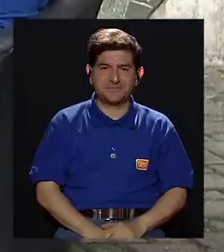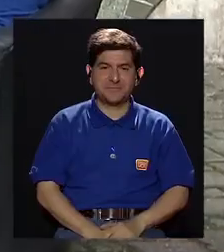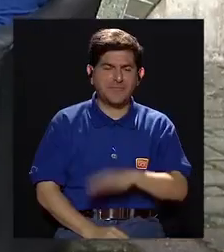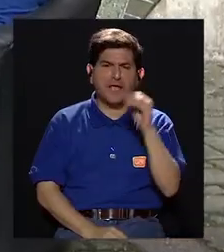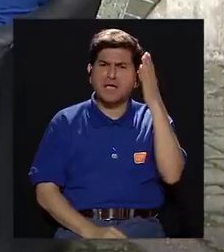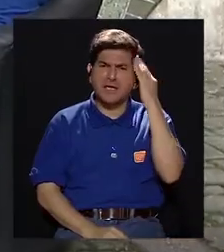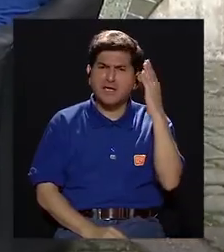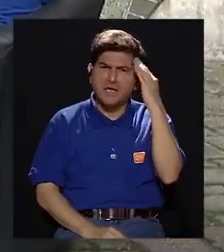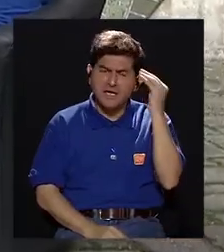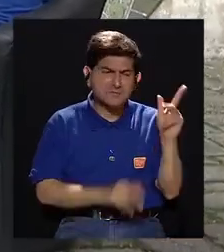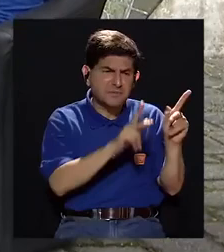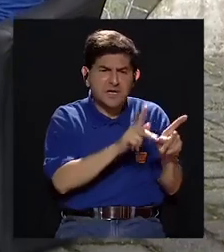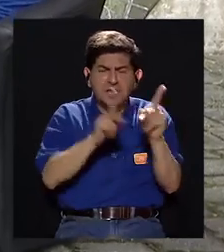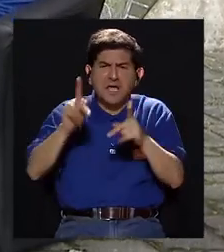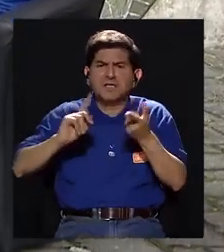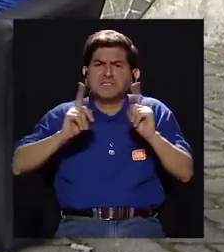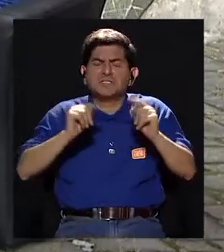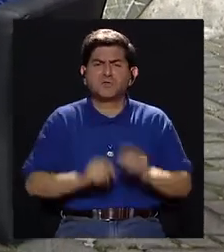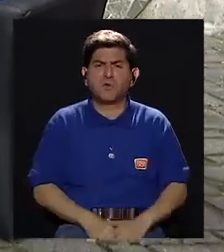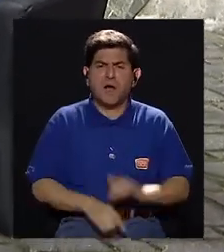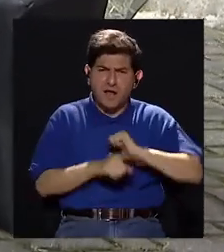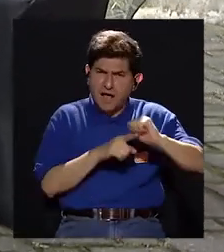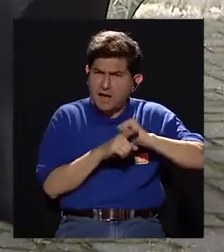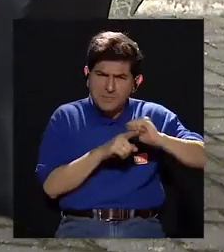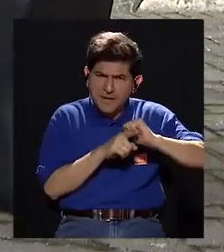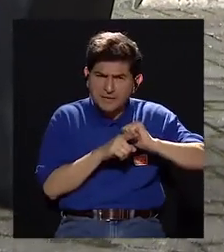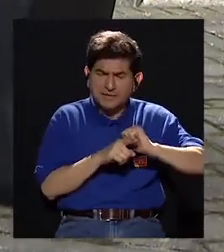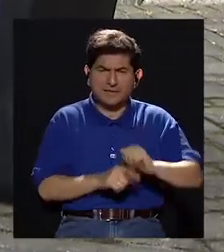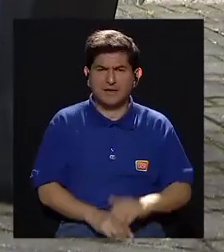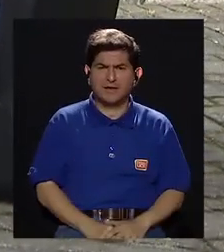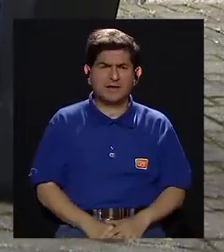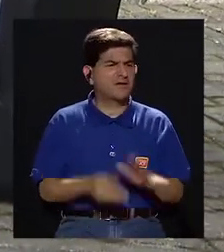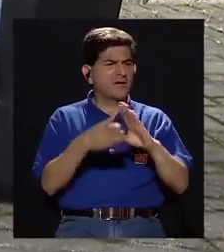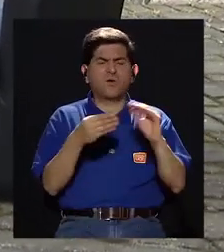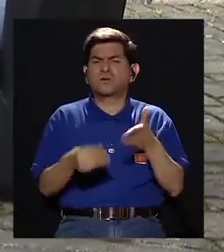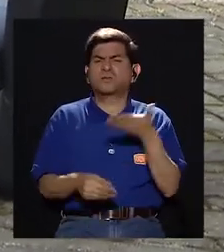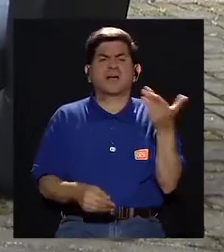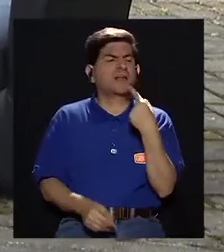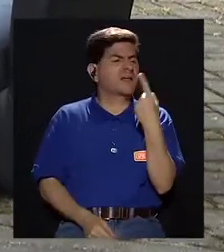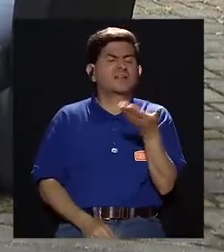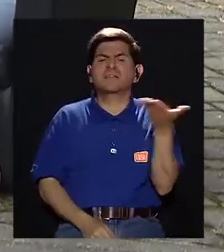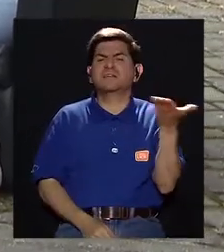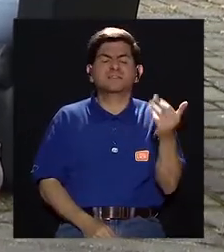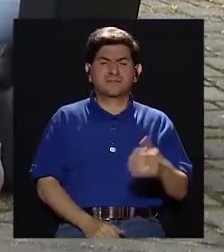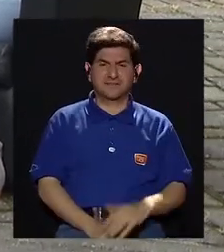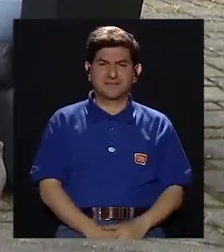¿Cuáles han sido las experiencias de las personas que practican esto? ¿Qué cuentan? ¿Qué dicen?